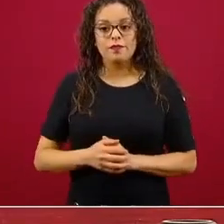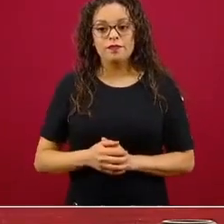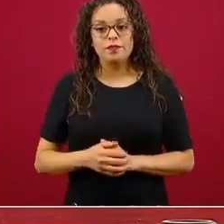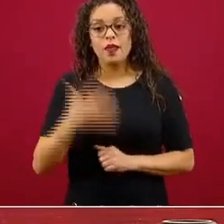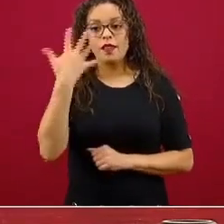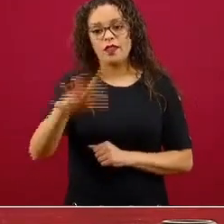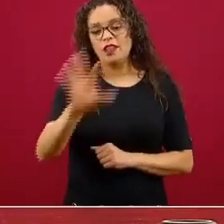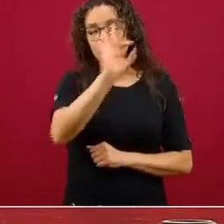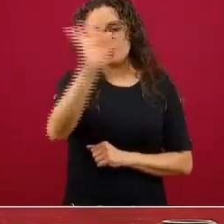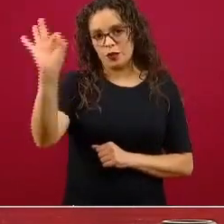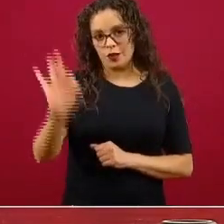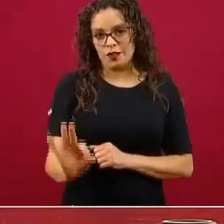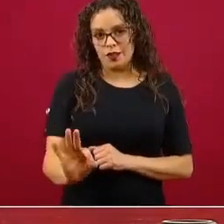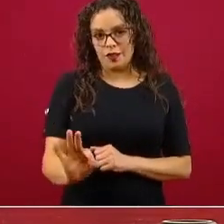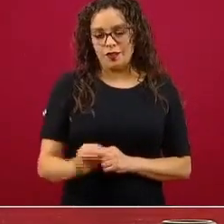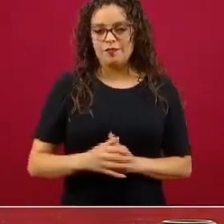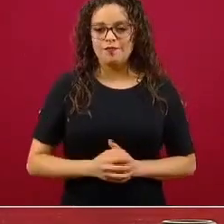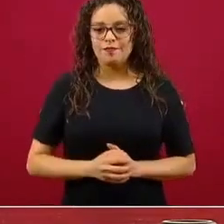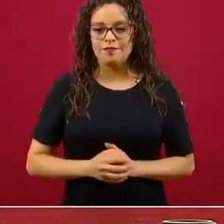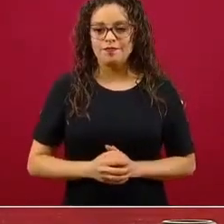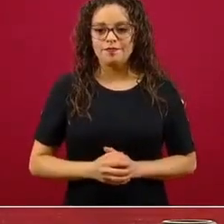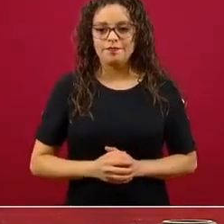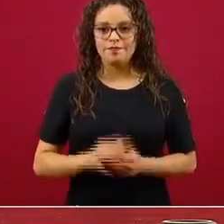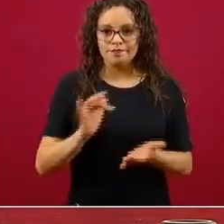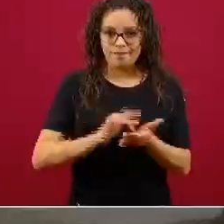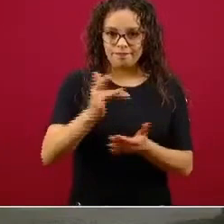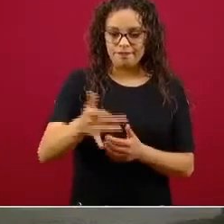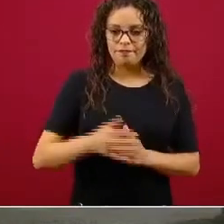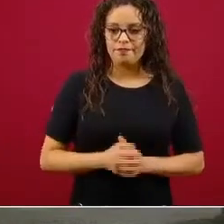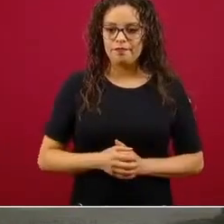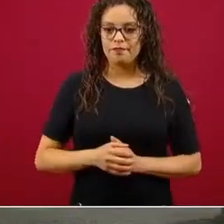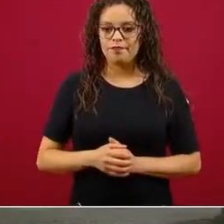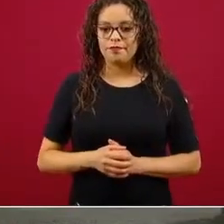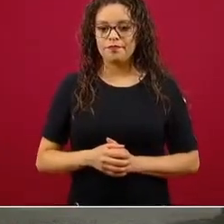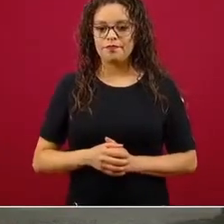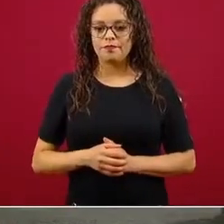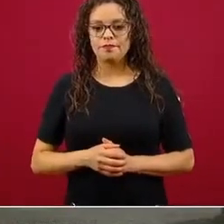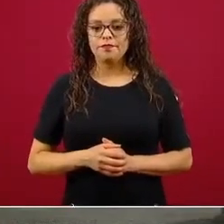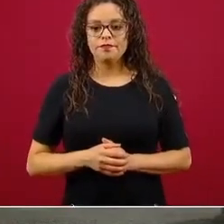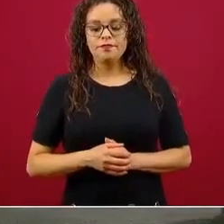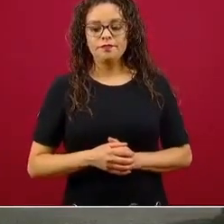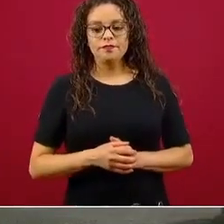10%. Gracias. Juan Hernández, Grupo Cantón, y la compañera.